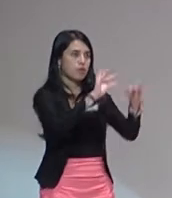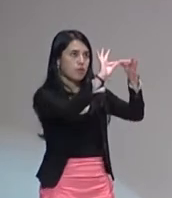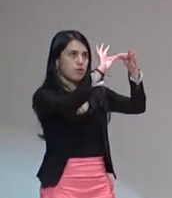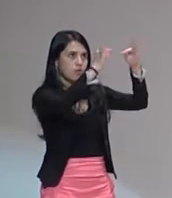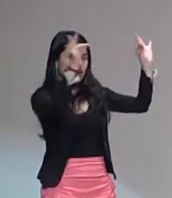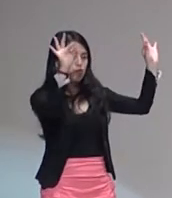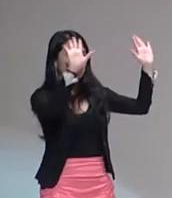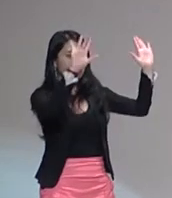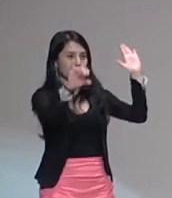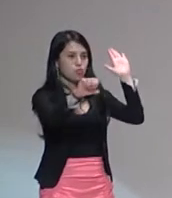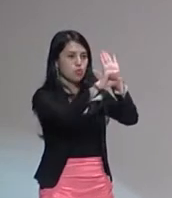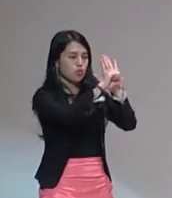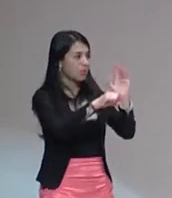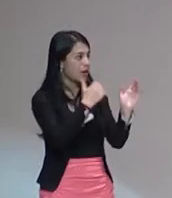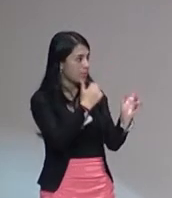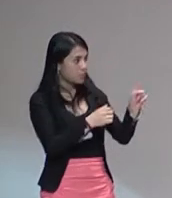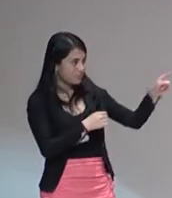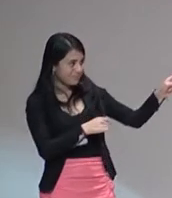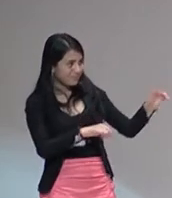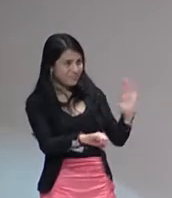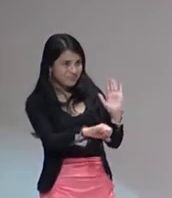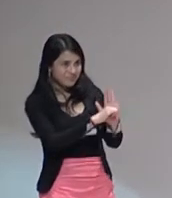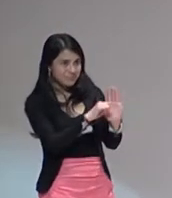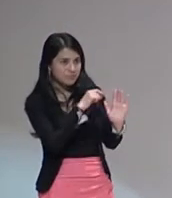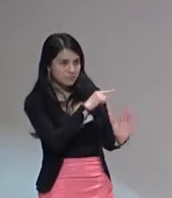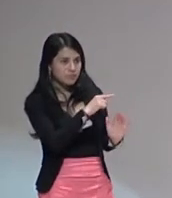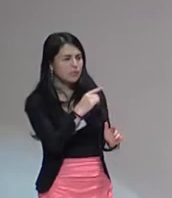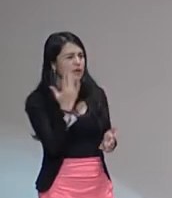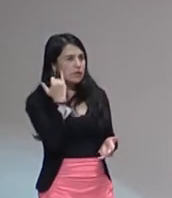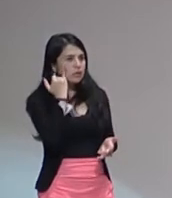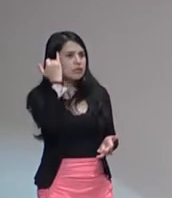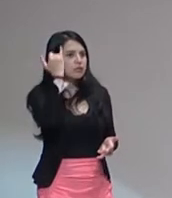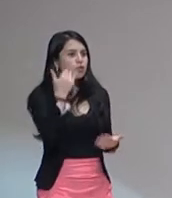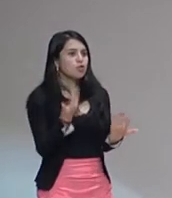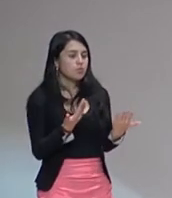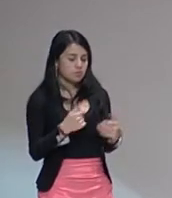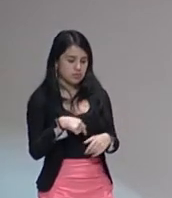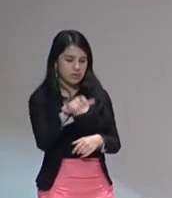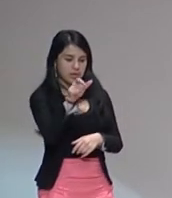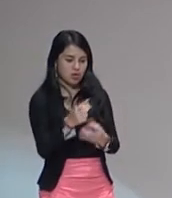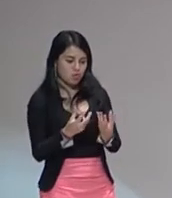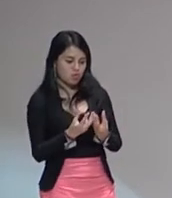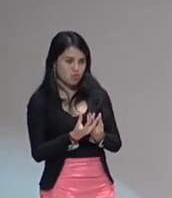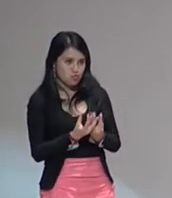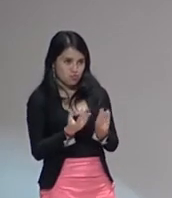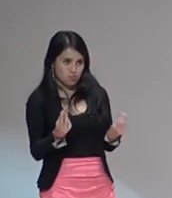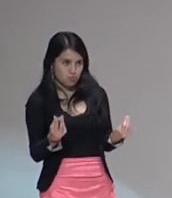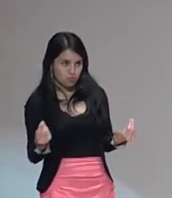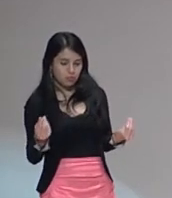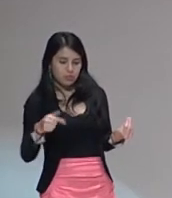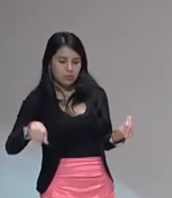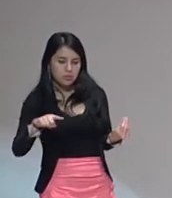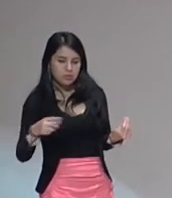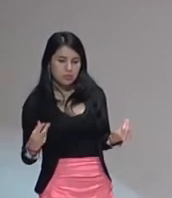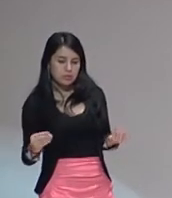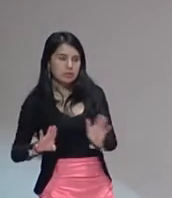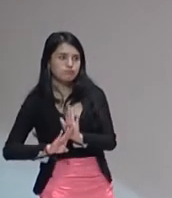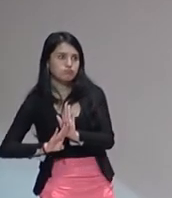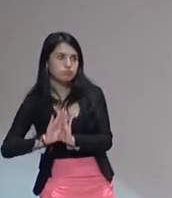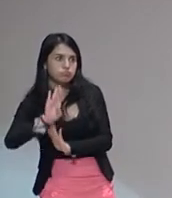el grupo, precisamente este loguito que está aquí, que es el, nació de uno de los grupos, de los, digamos, que más